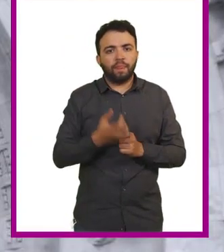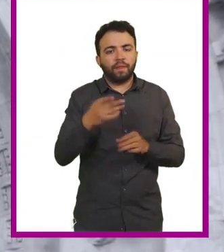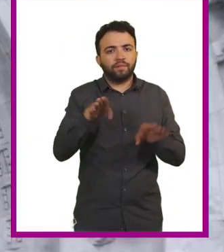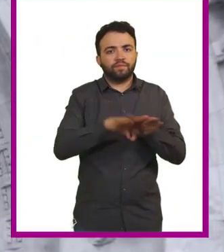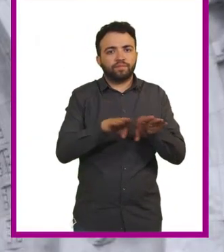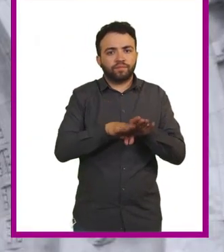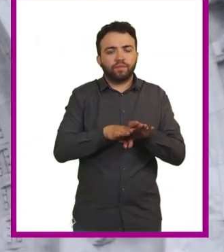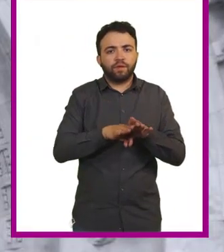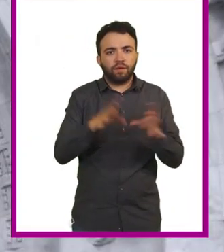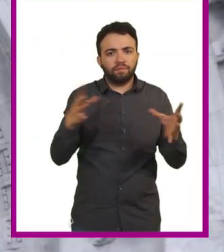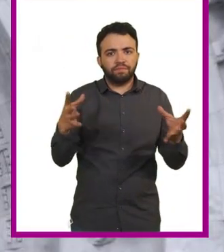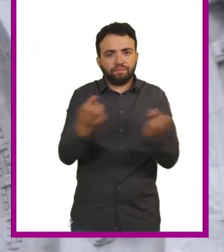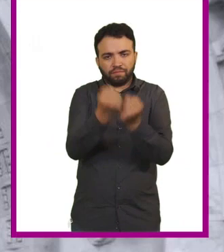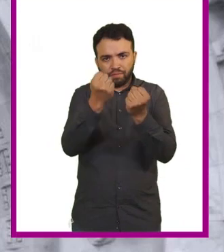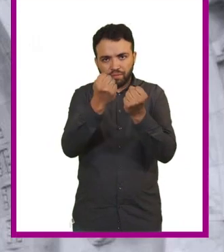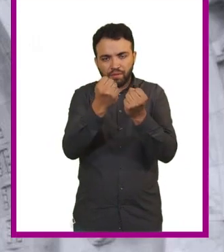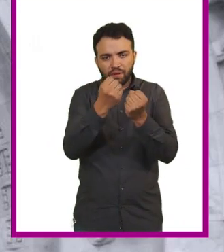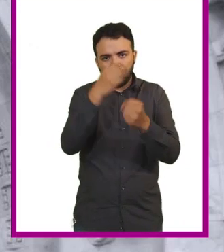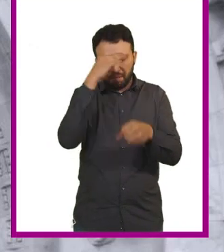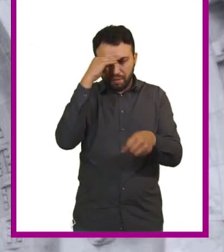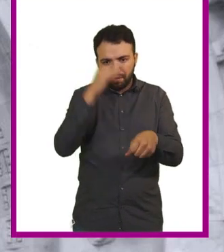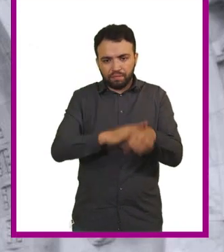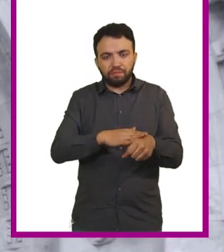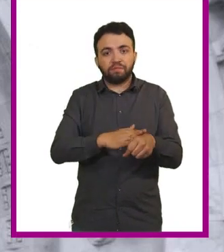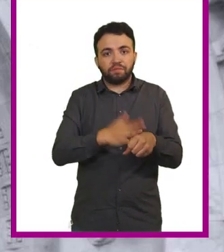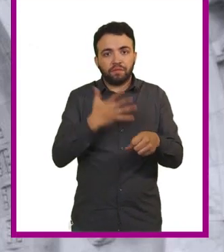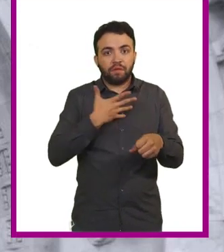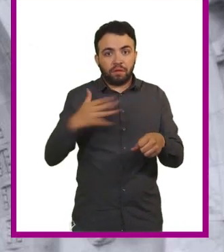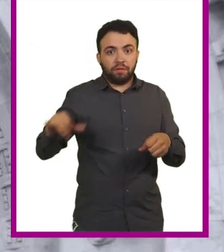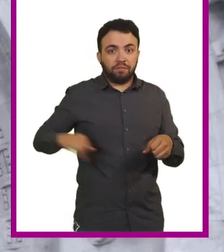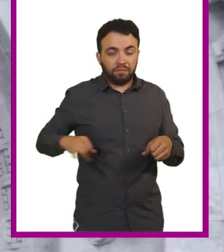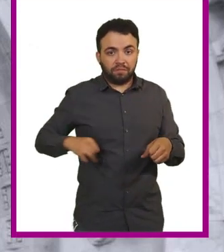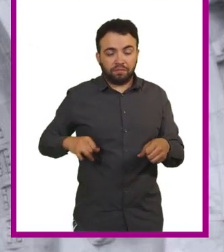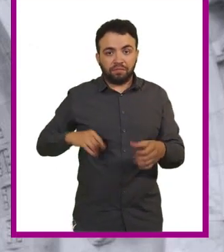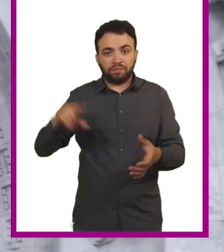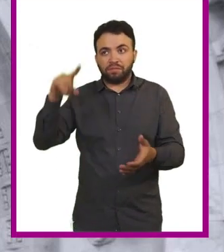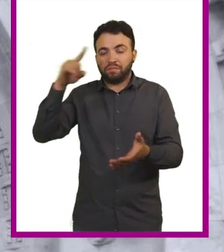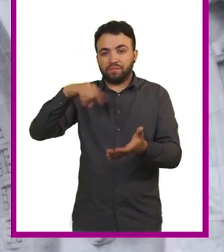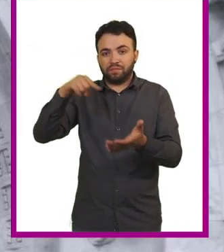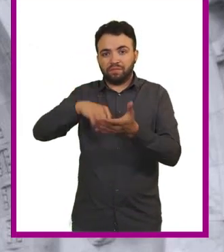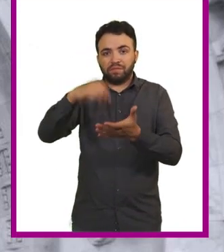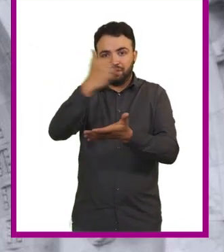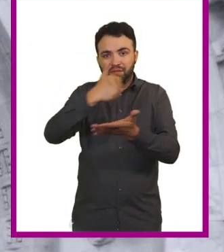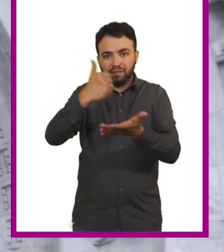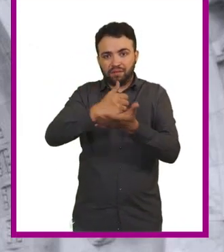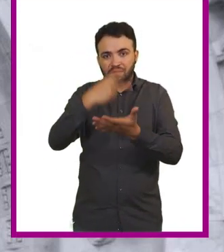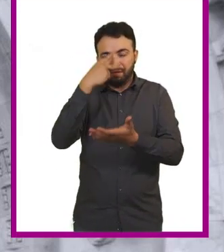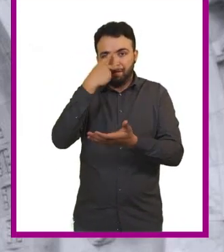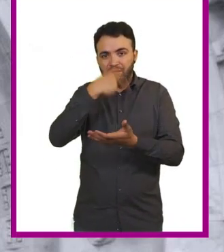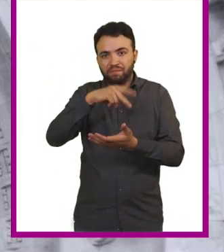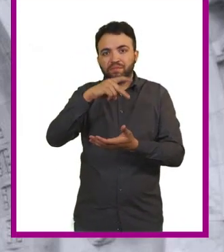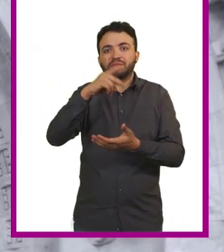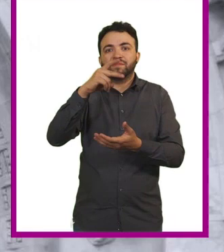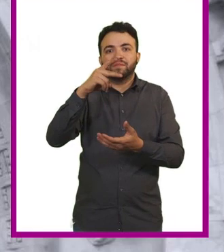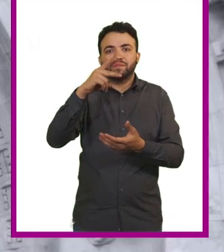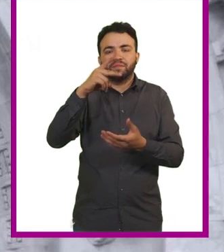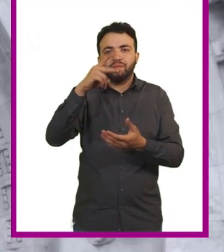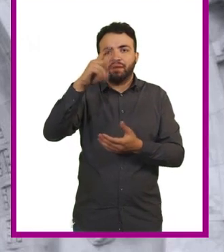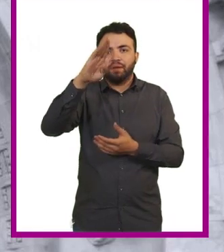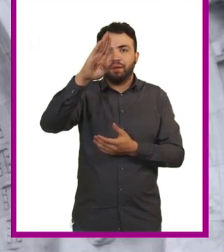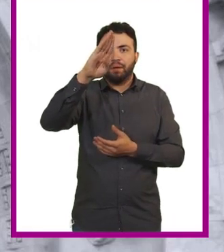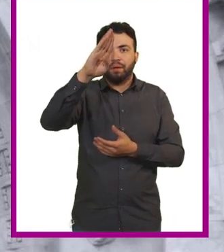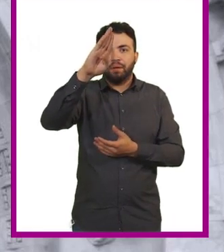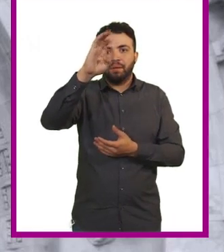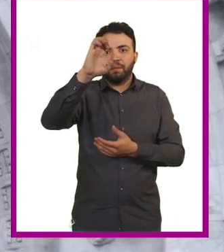descubriremos detalles y datos interesantes del Palacio de Bellas Artes, sitio emblemático que da cabida a las manifestaciones de las llamadas Bellas